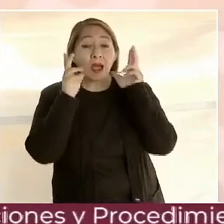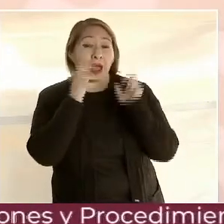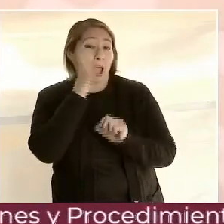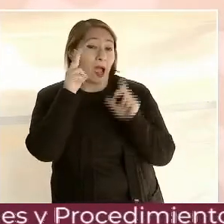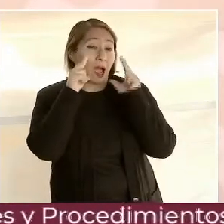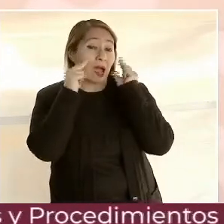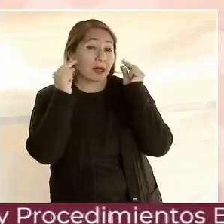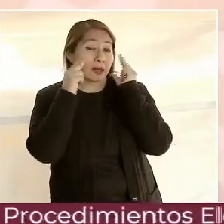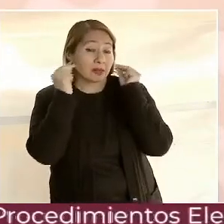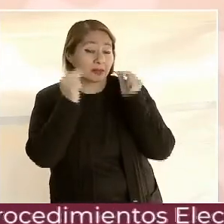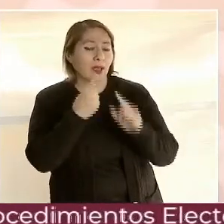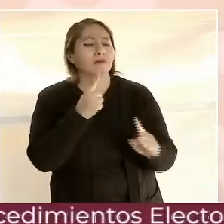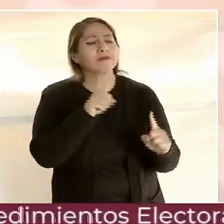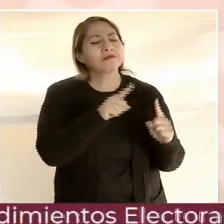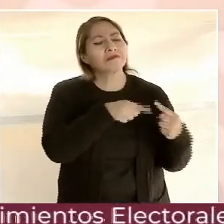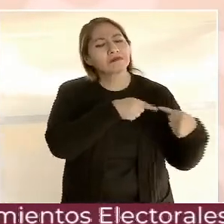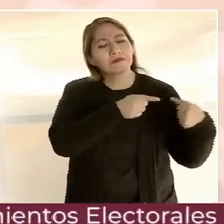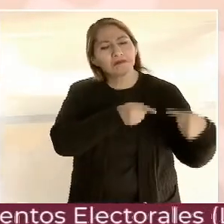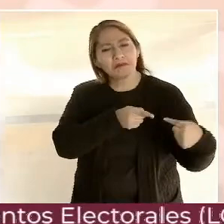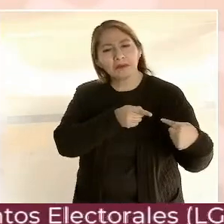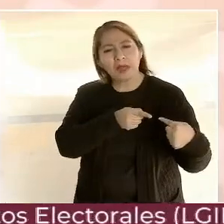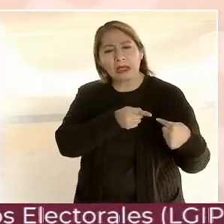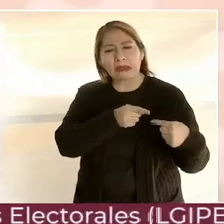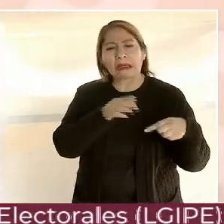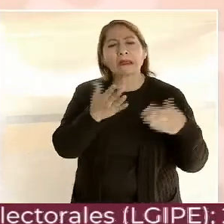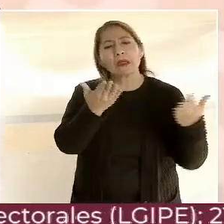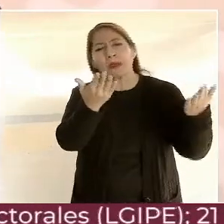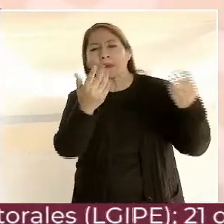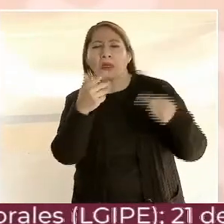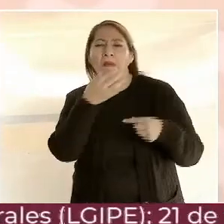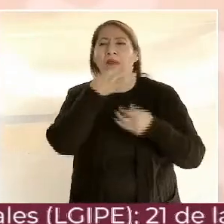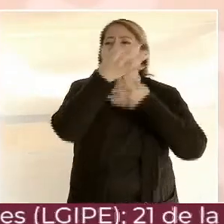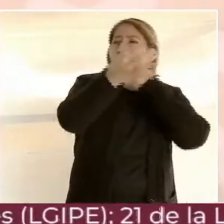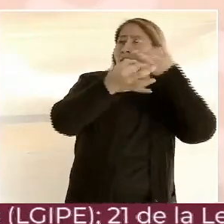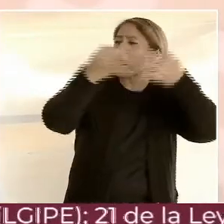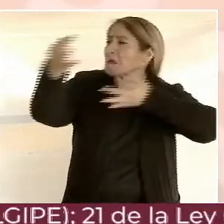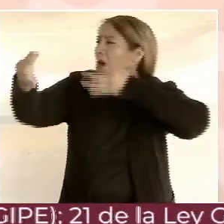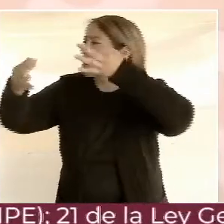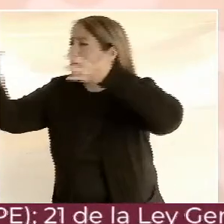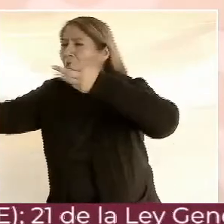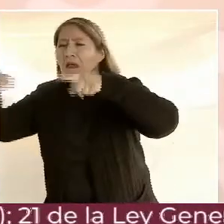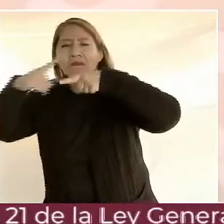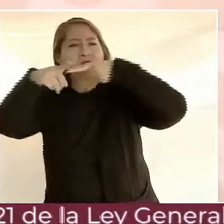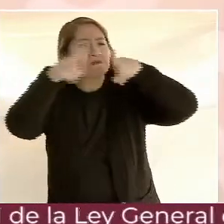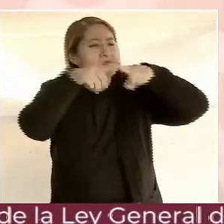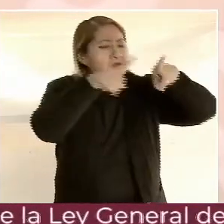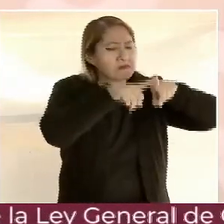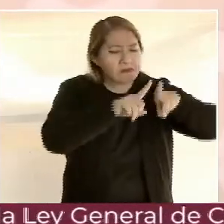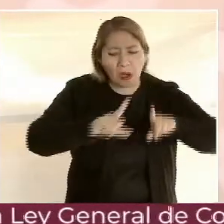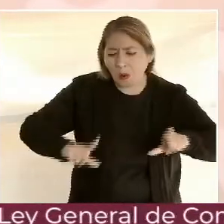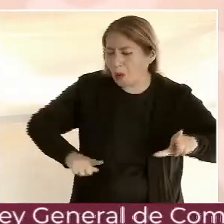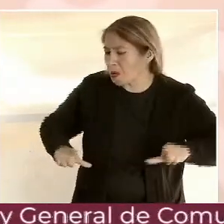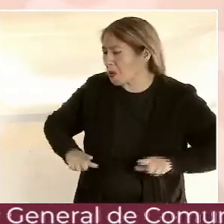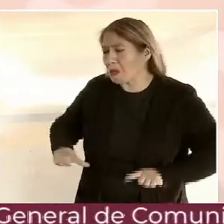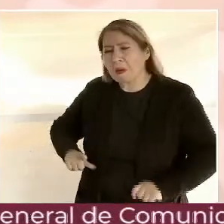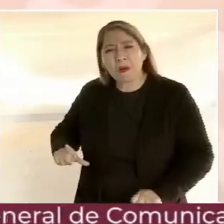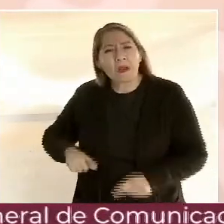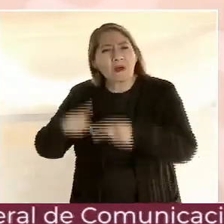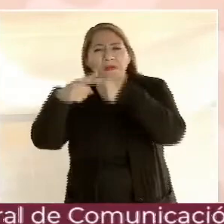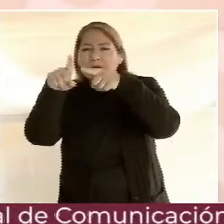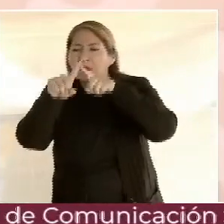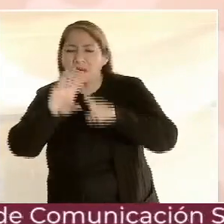También se llamó al resto de los gobernadores y a los jefes militares, federales, rurales y